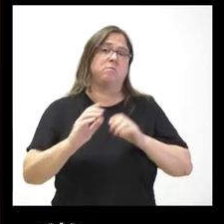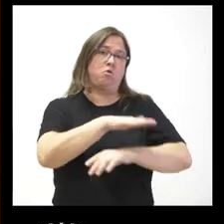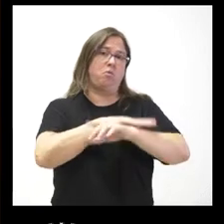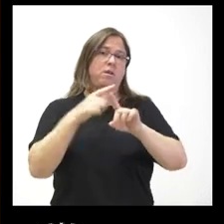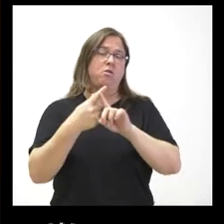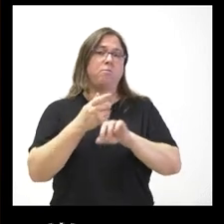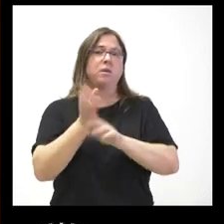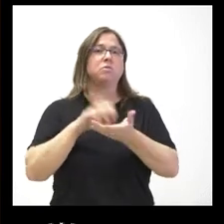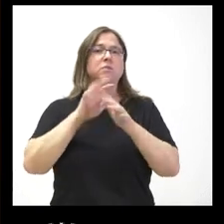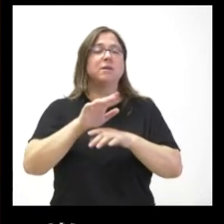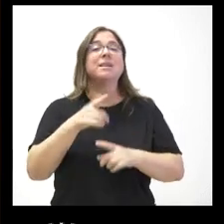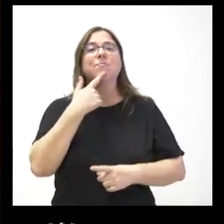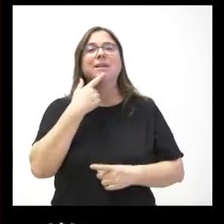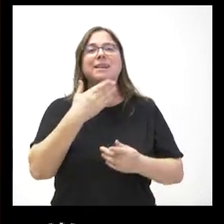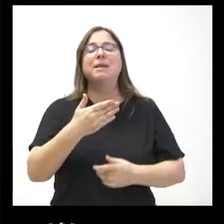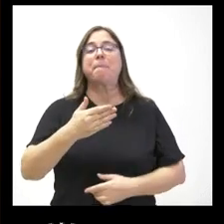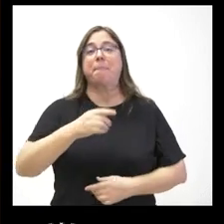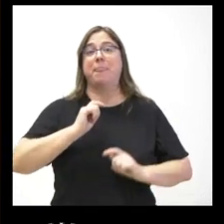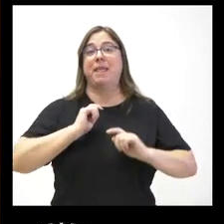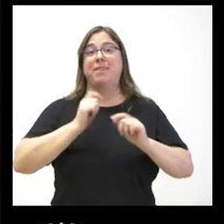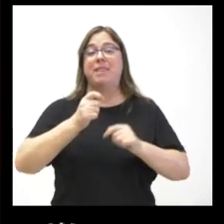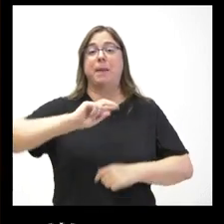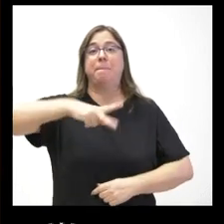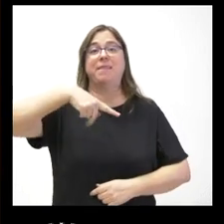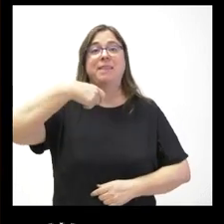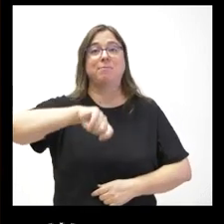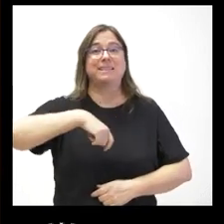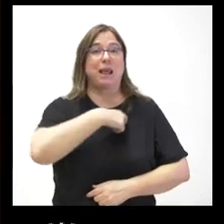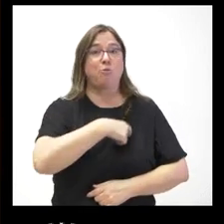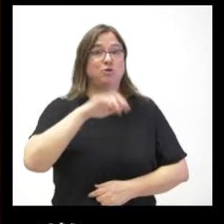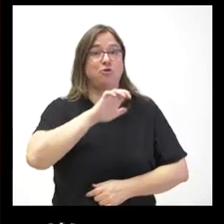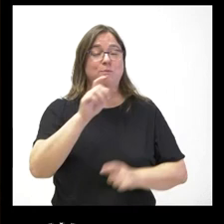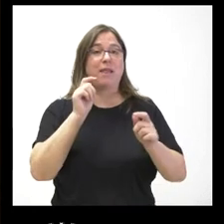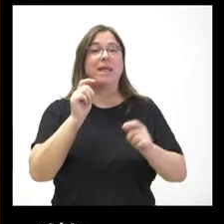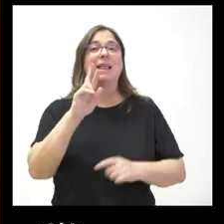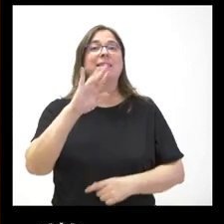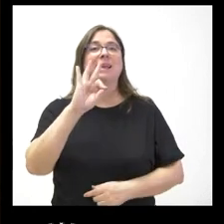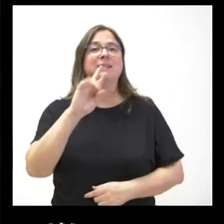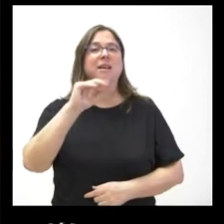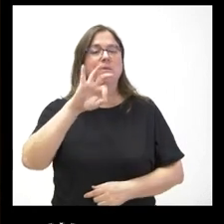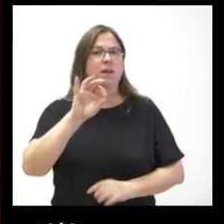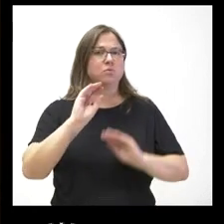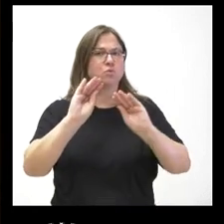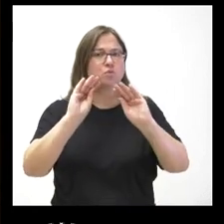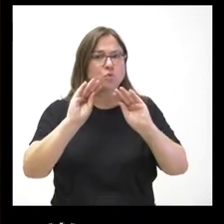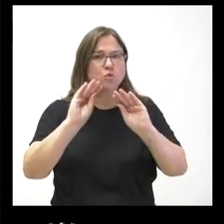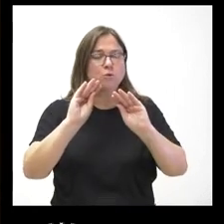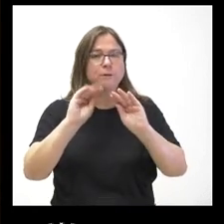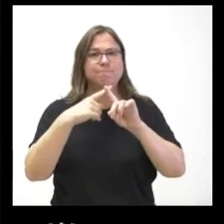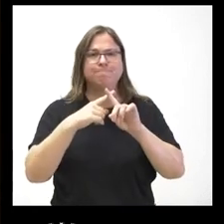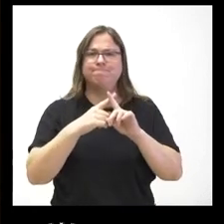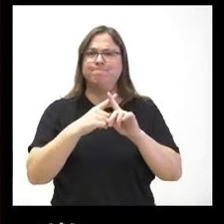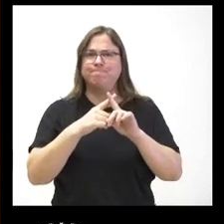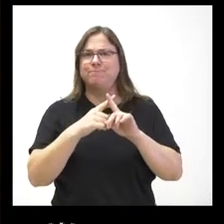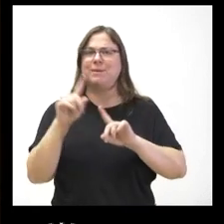el nombramiento de Teresa Rivera Como vicepresidenta de la comisión europea después de la postura y de los diferencias que ha tenido con